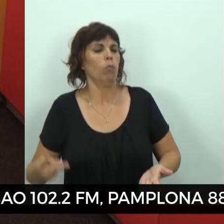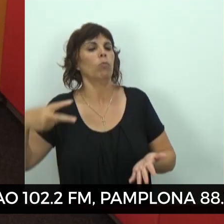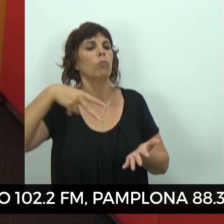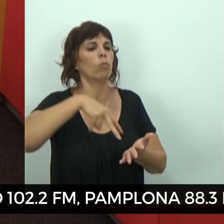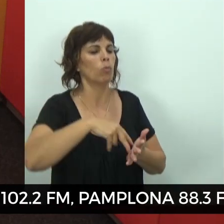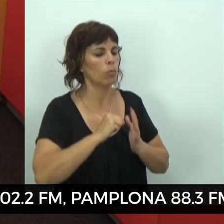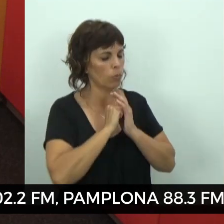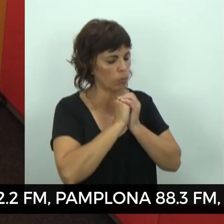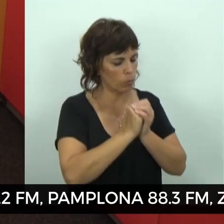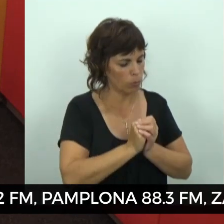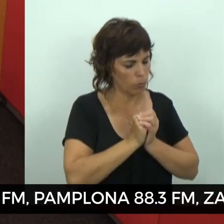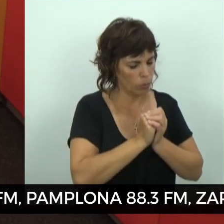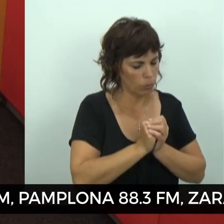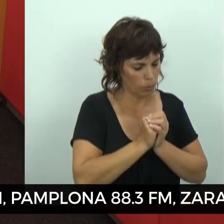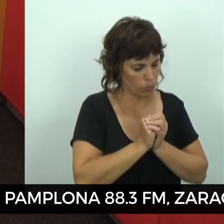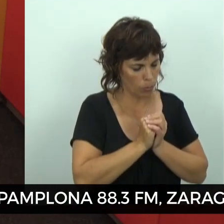orar, Marcos